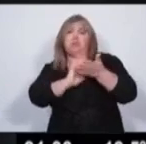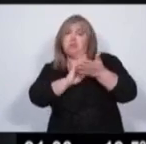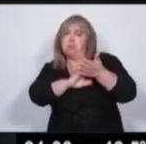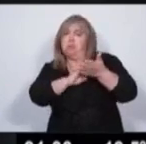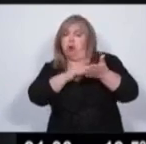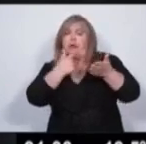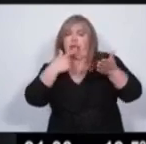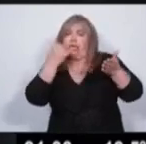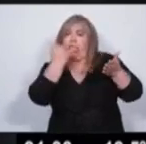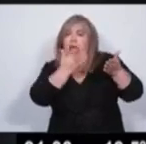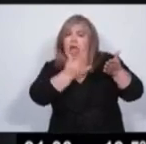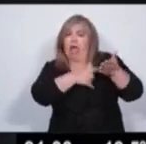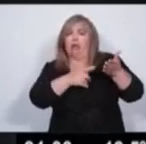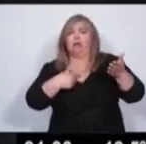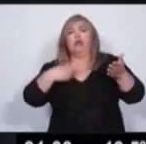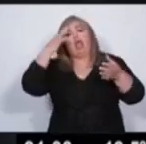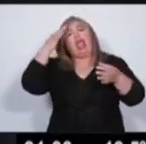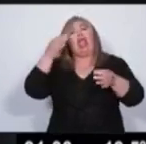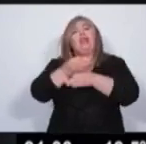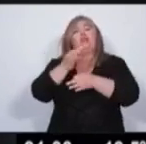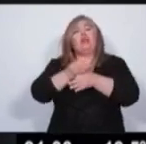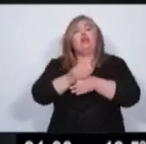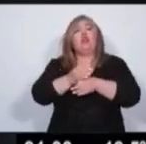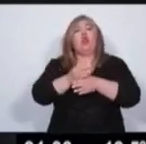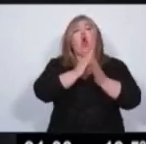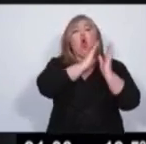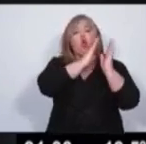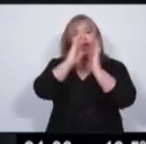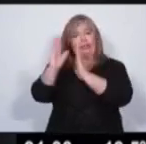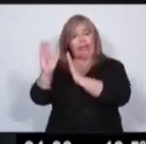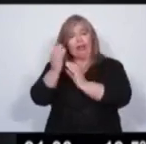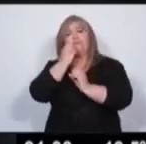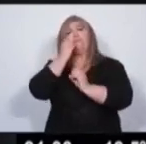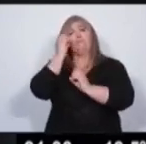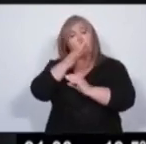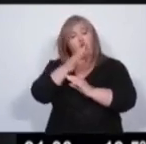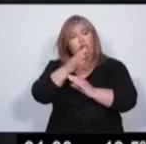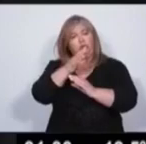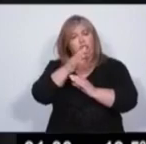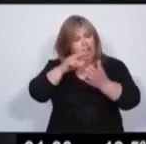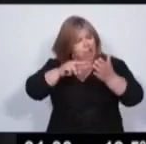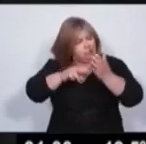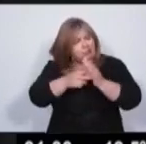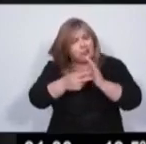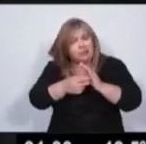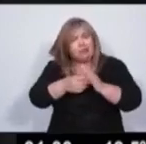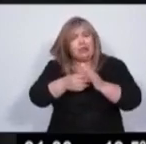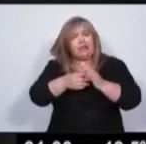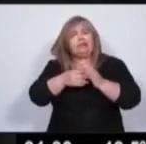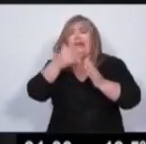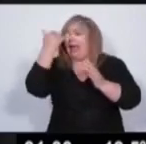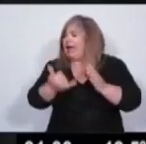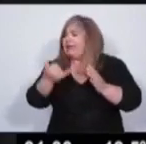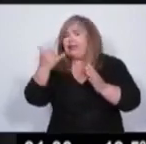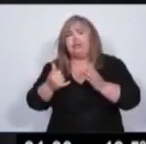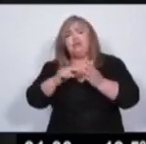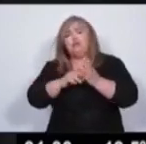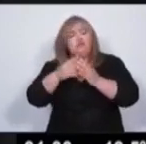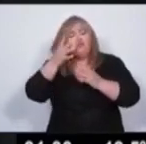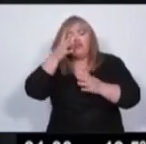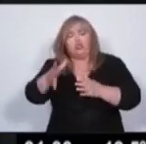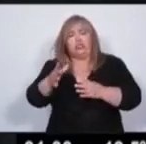educación está mejor organizada tiene dificultades muchísimas muchísimas